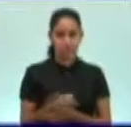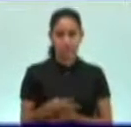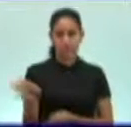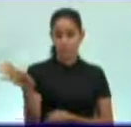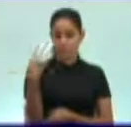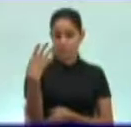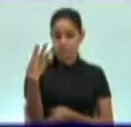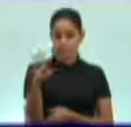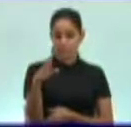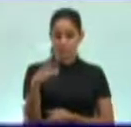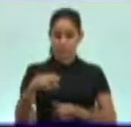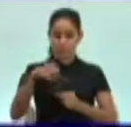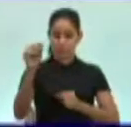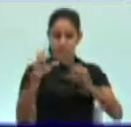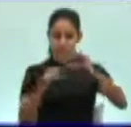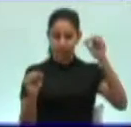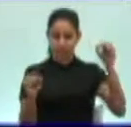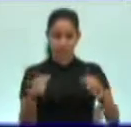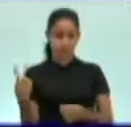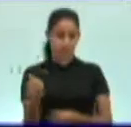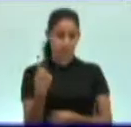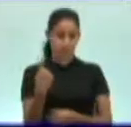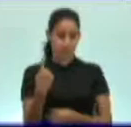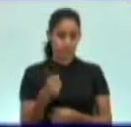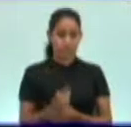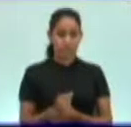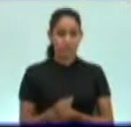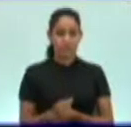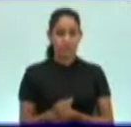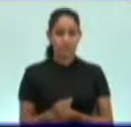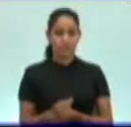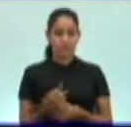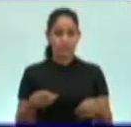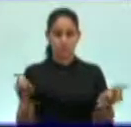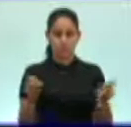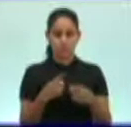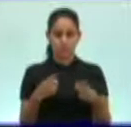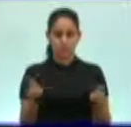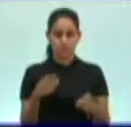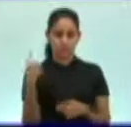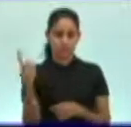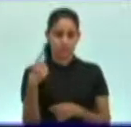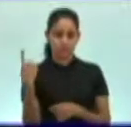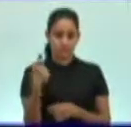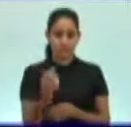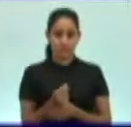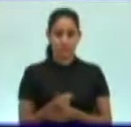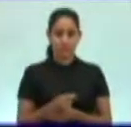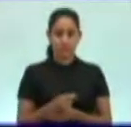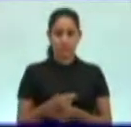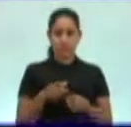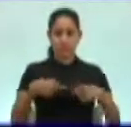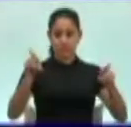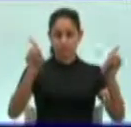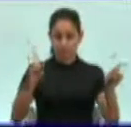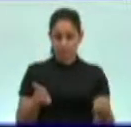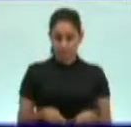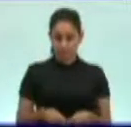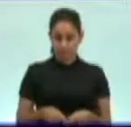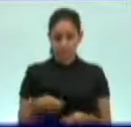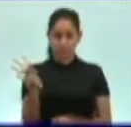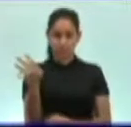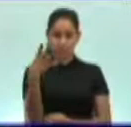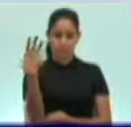de la estrella solitaria, el himno de Bayamo y el escudo de la Palma Real, tal como se